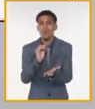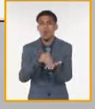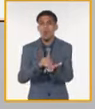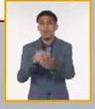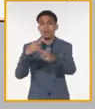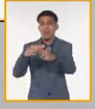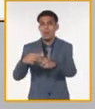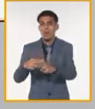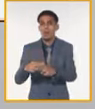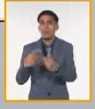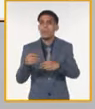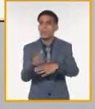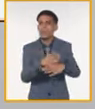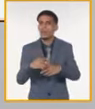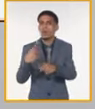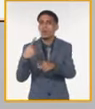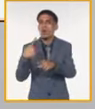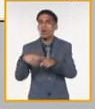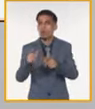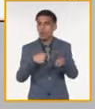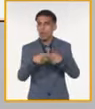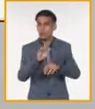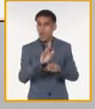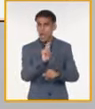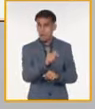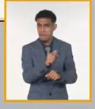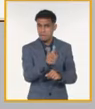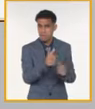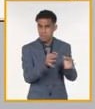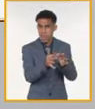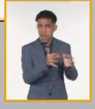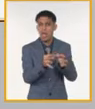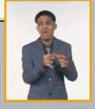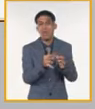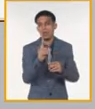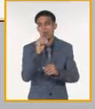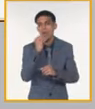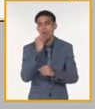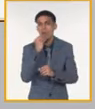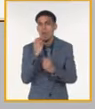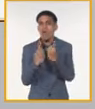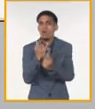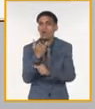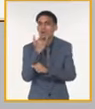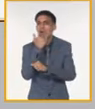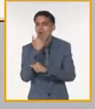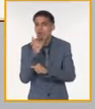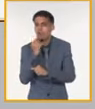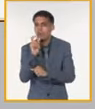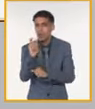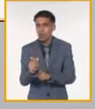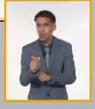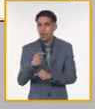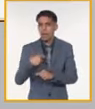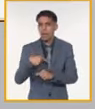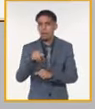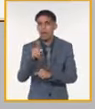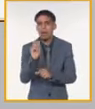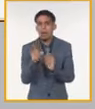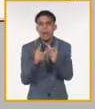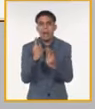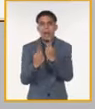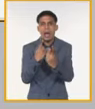deben ser diferentes a otros existentes no puede inducir errores del consumidor no emplear